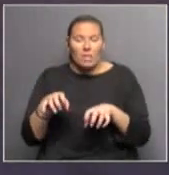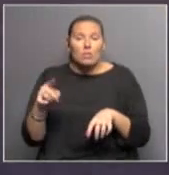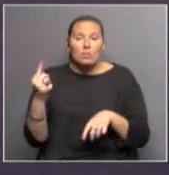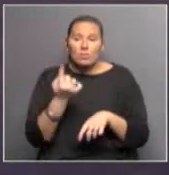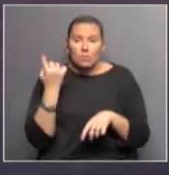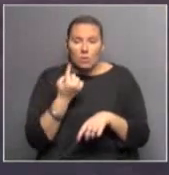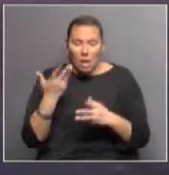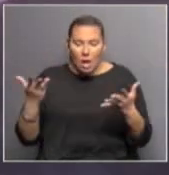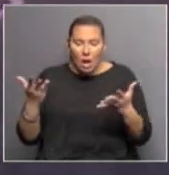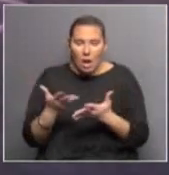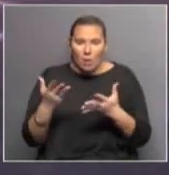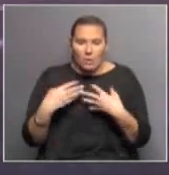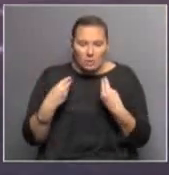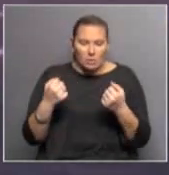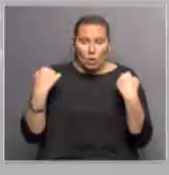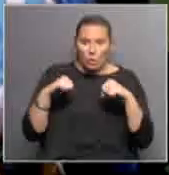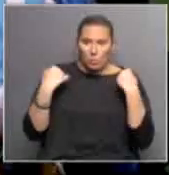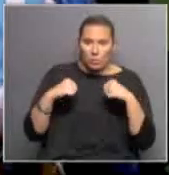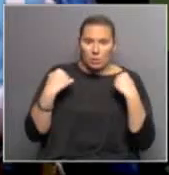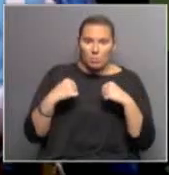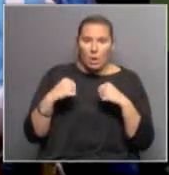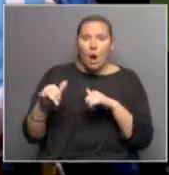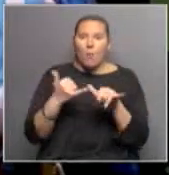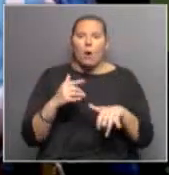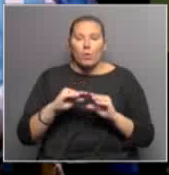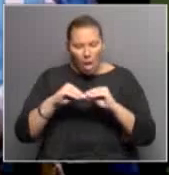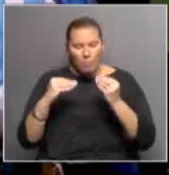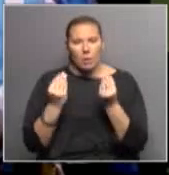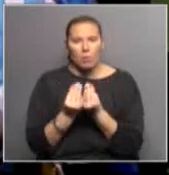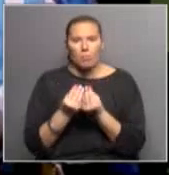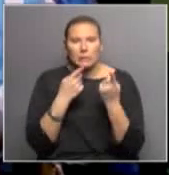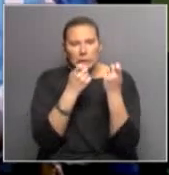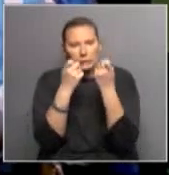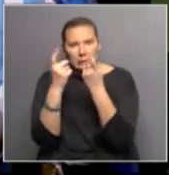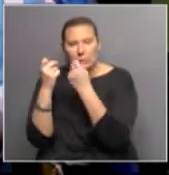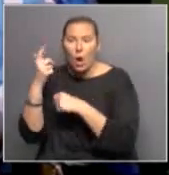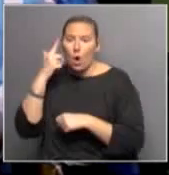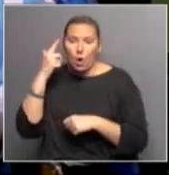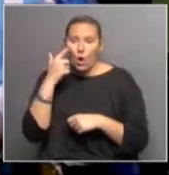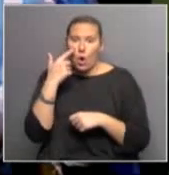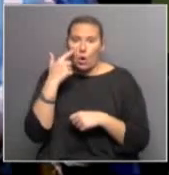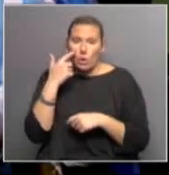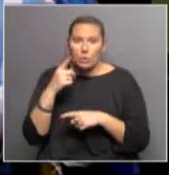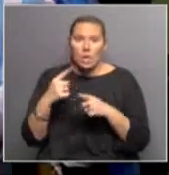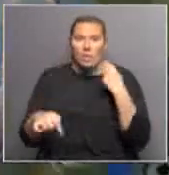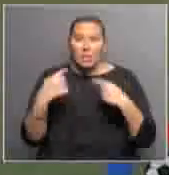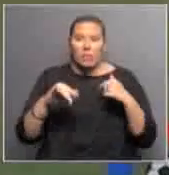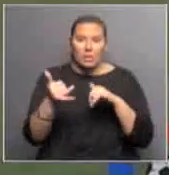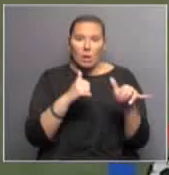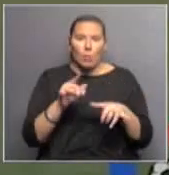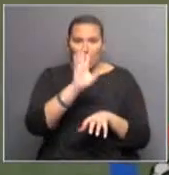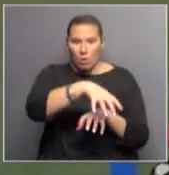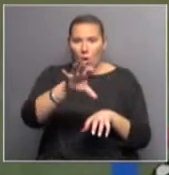me siento tanto en la carrera deportiva como una jugadora mucho más completa, que adquirí muchísimos conocimientos, que he pasado por todas las posiciones en la